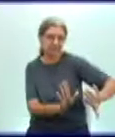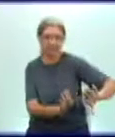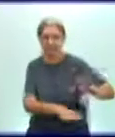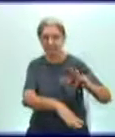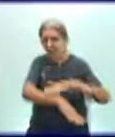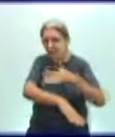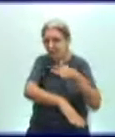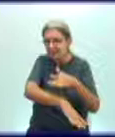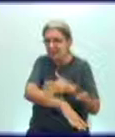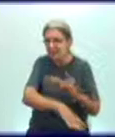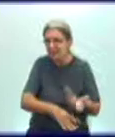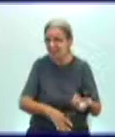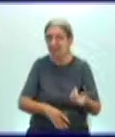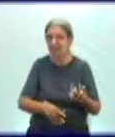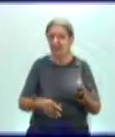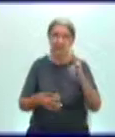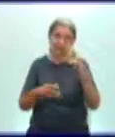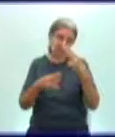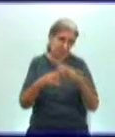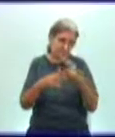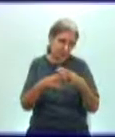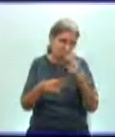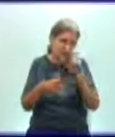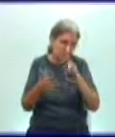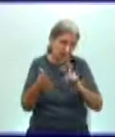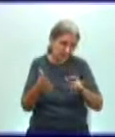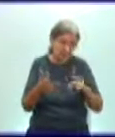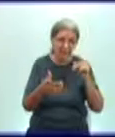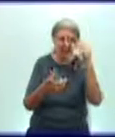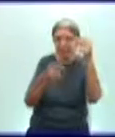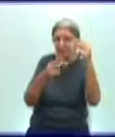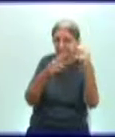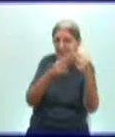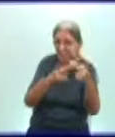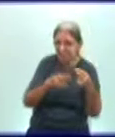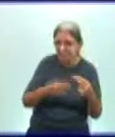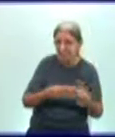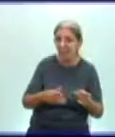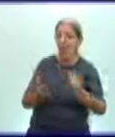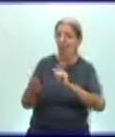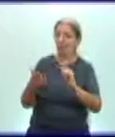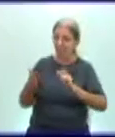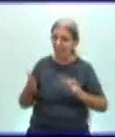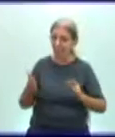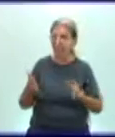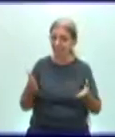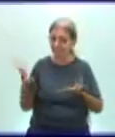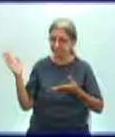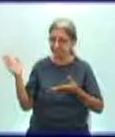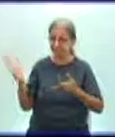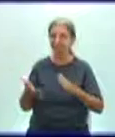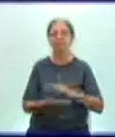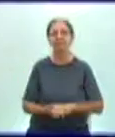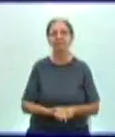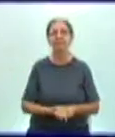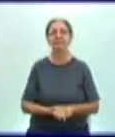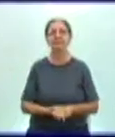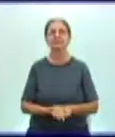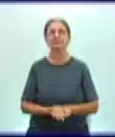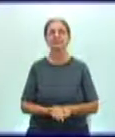la leí y le fui explicando algo porque esto sí es importante que usted lo tenga anotado en su cuaderno.